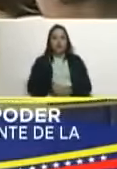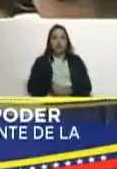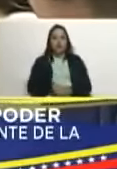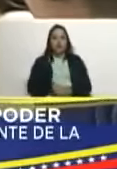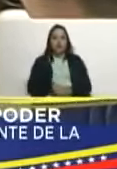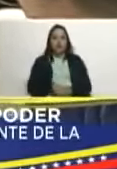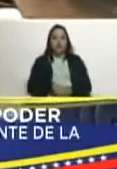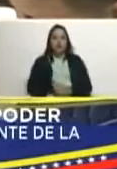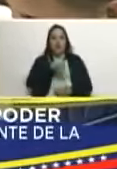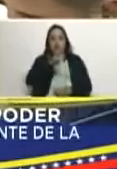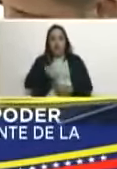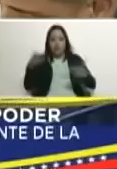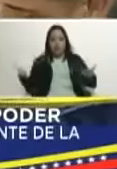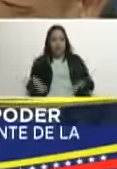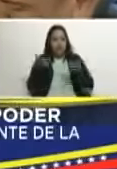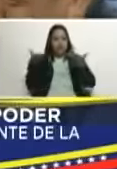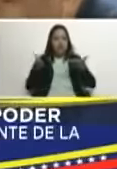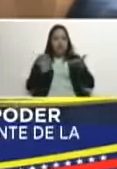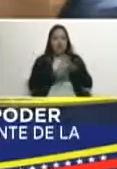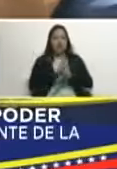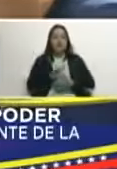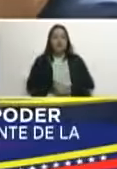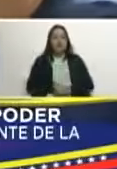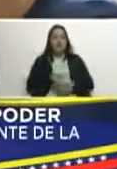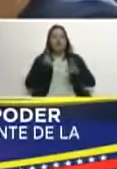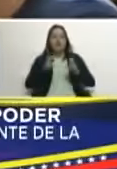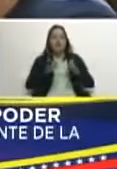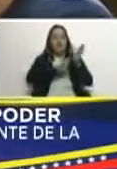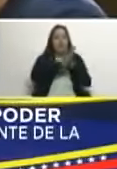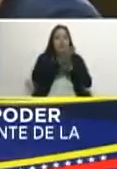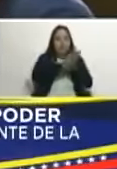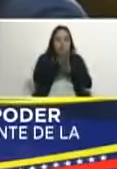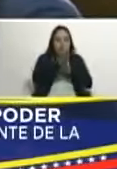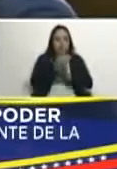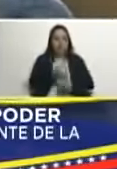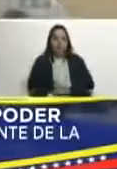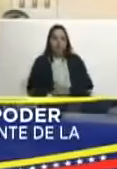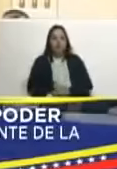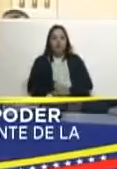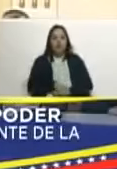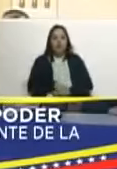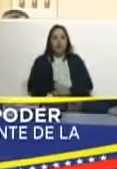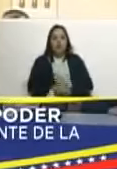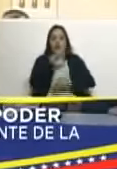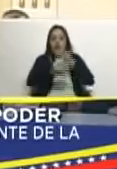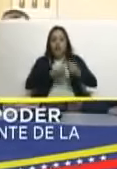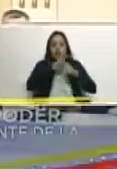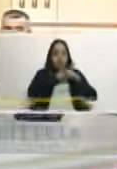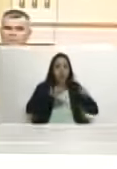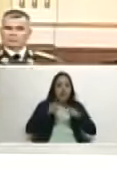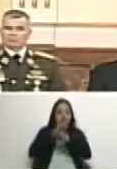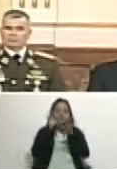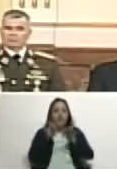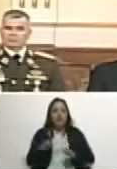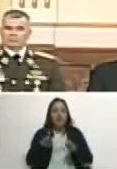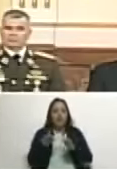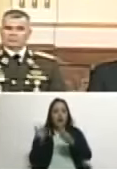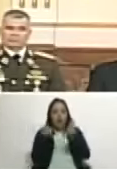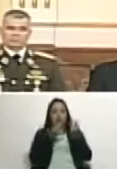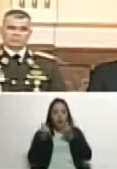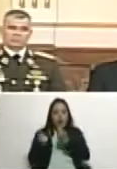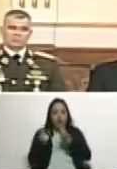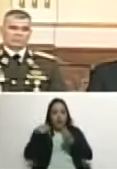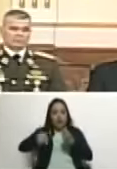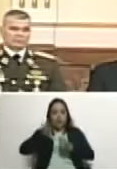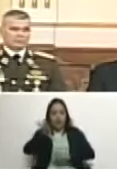y del surgimiento de nuevos emprendimientos que marcan la diversidad de un nuevo modelo económico en